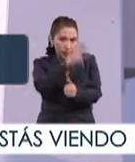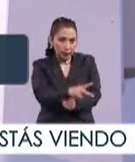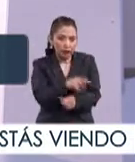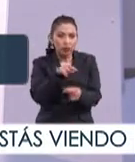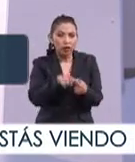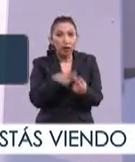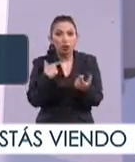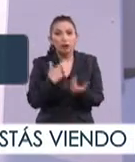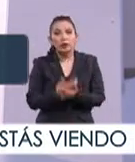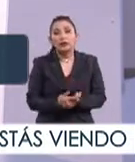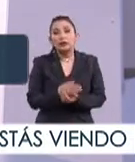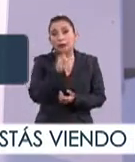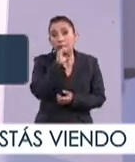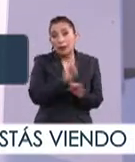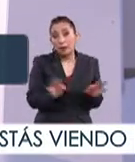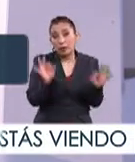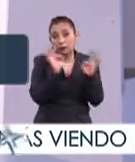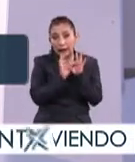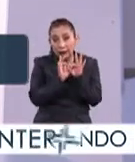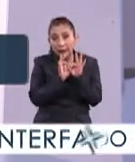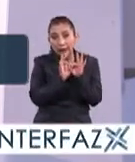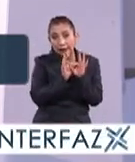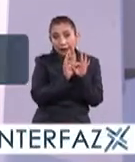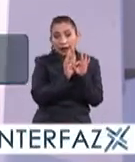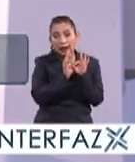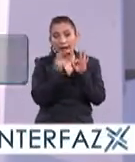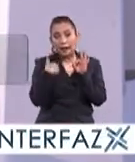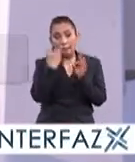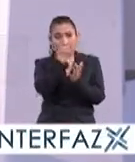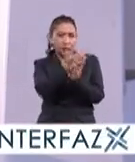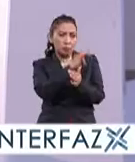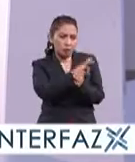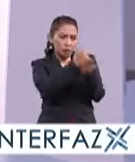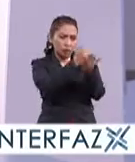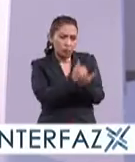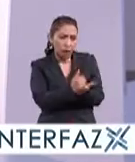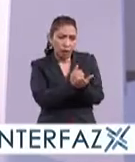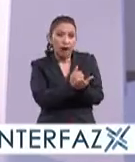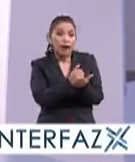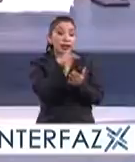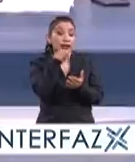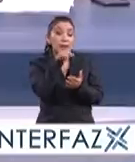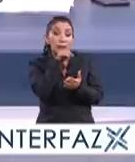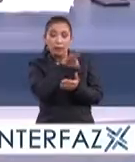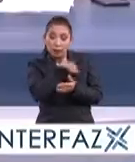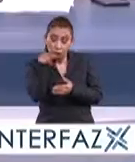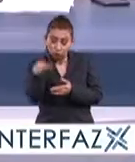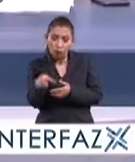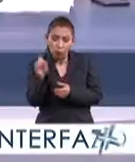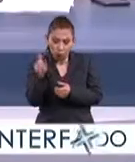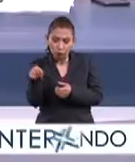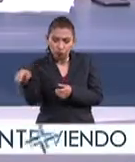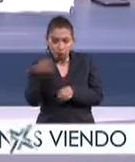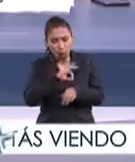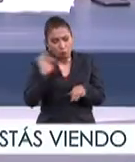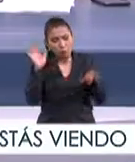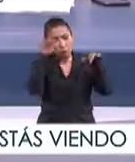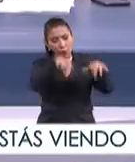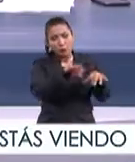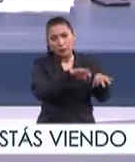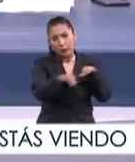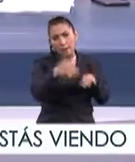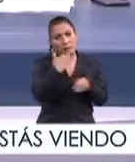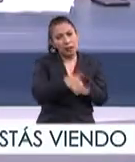los refugiados. Es muy importante también que quien pide asilo puede tener la posibilidad de trabajar